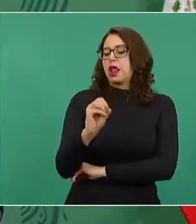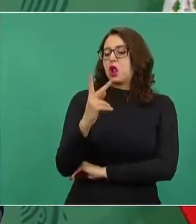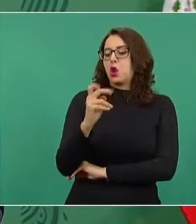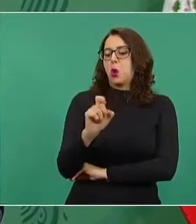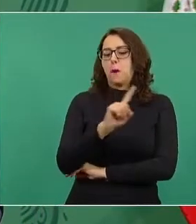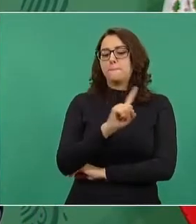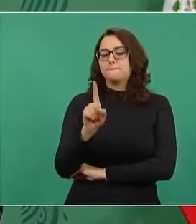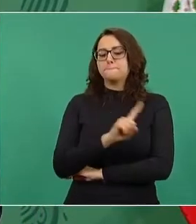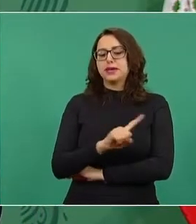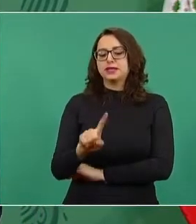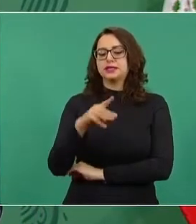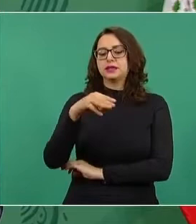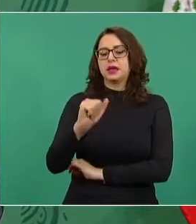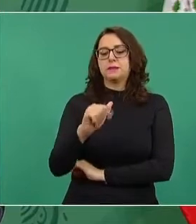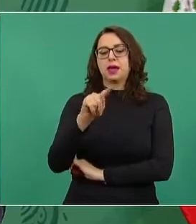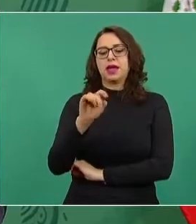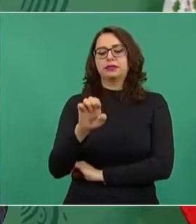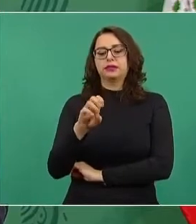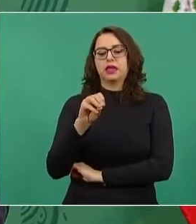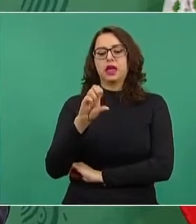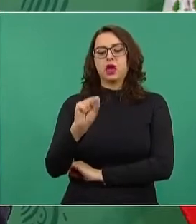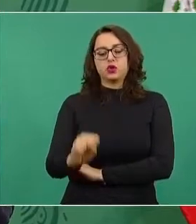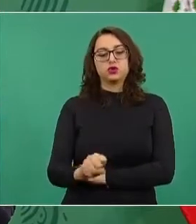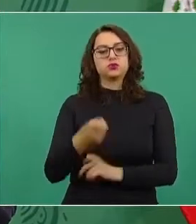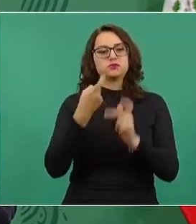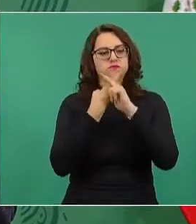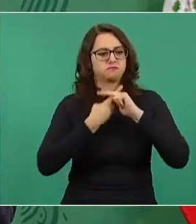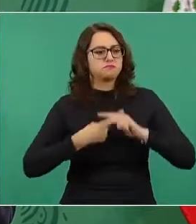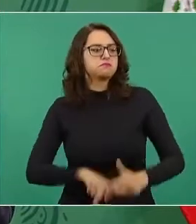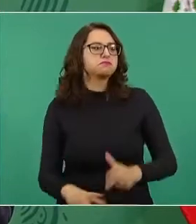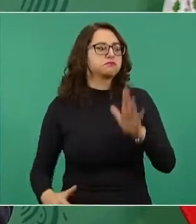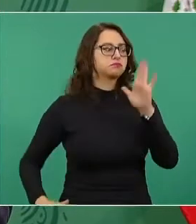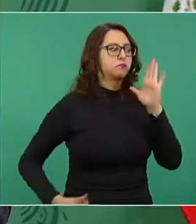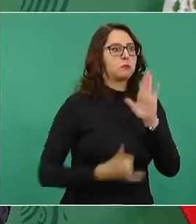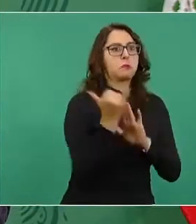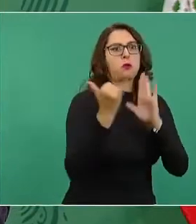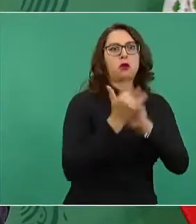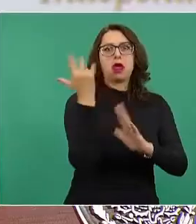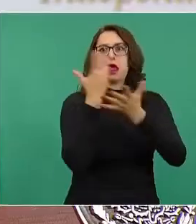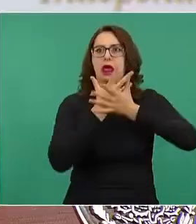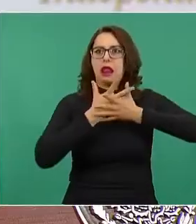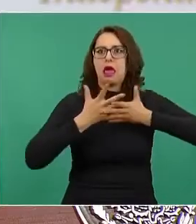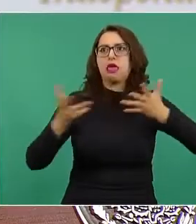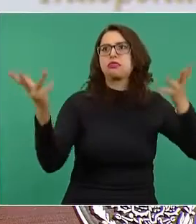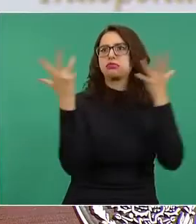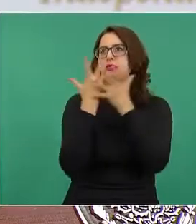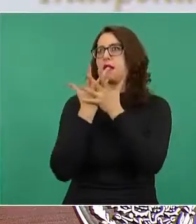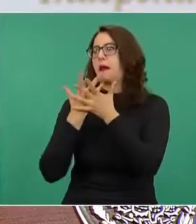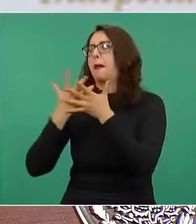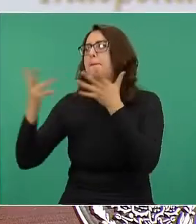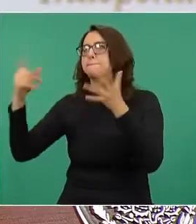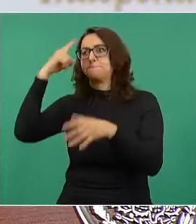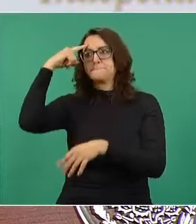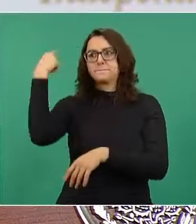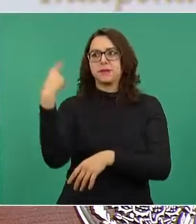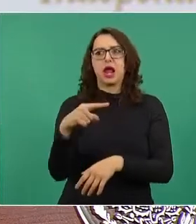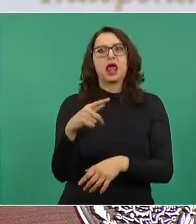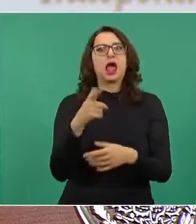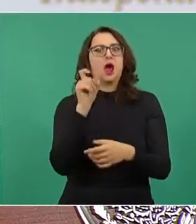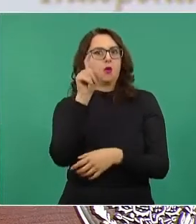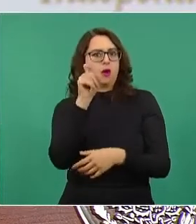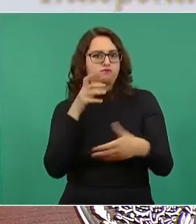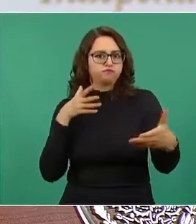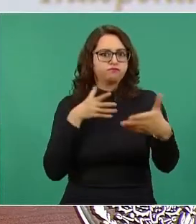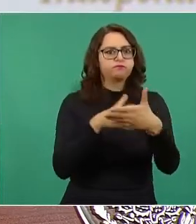presas en el país, se invirtió en Ciernillo, en